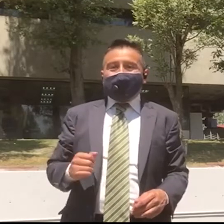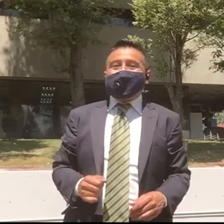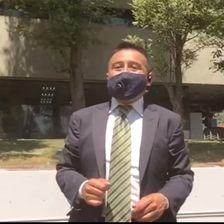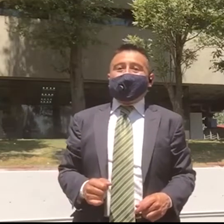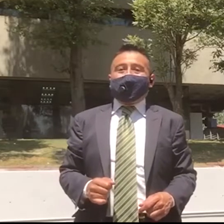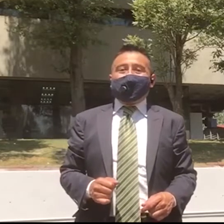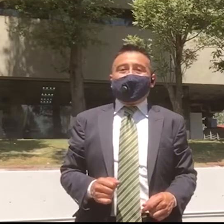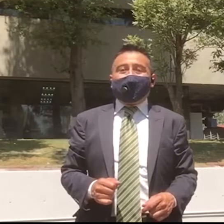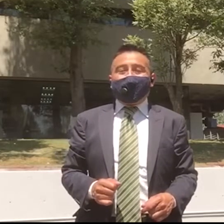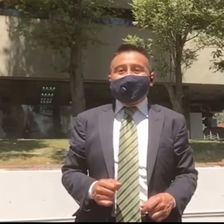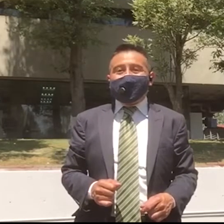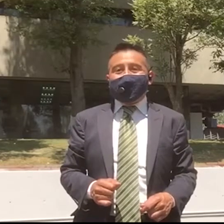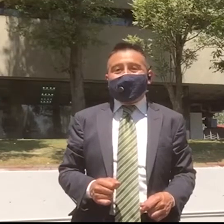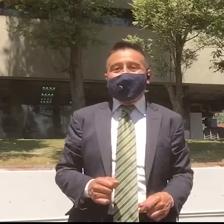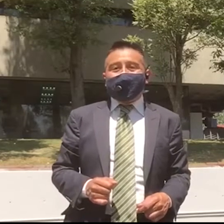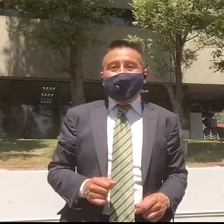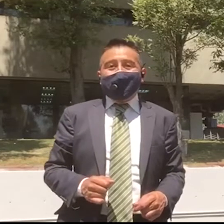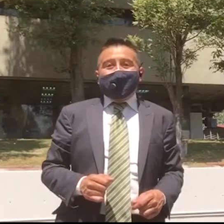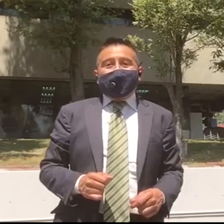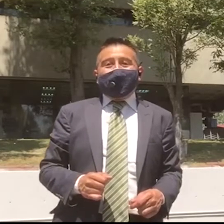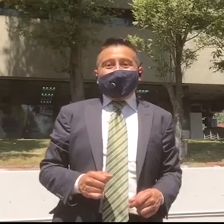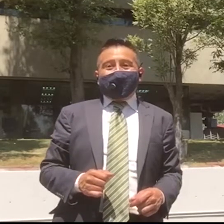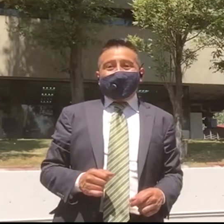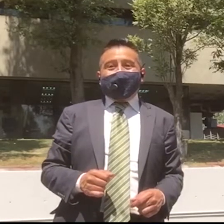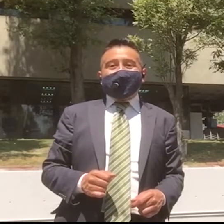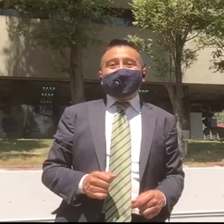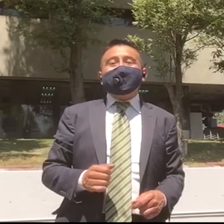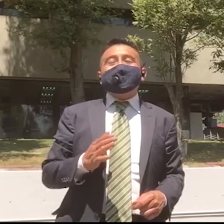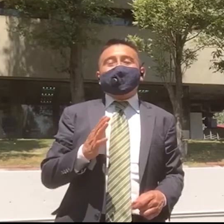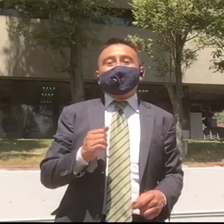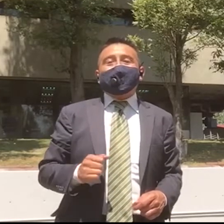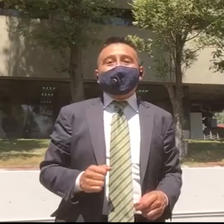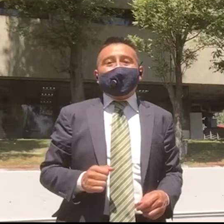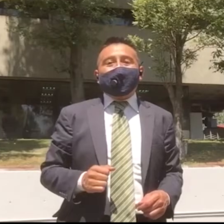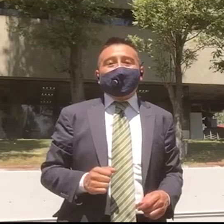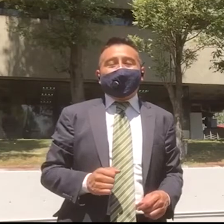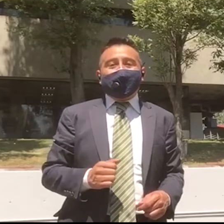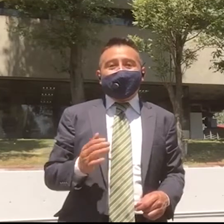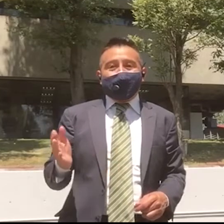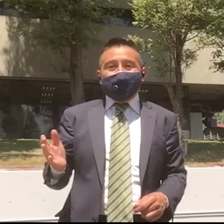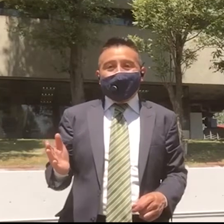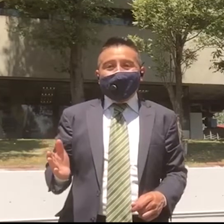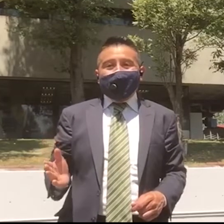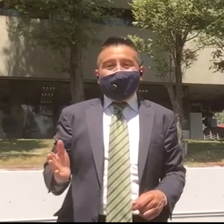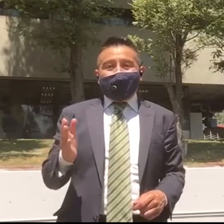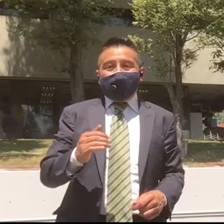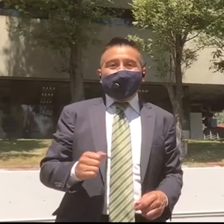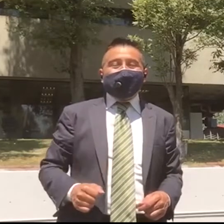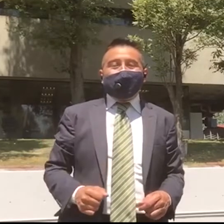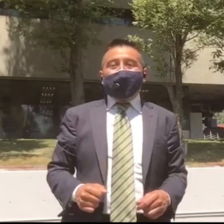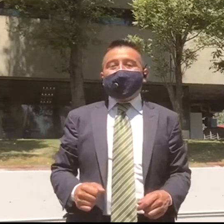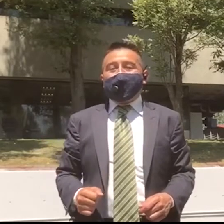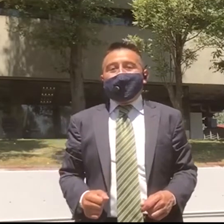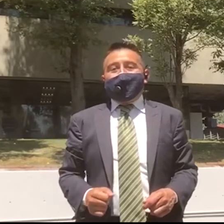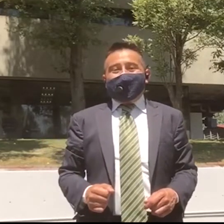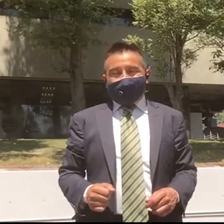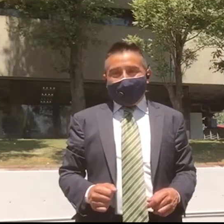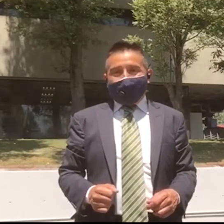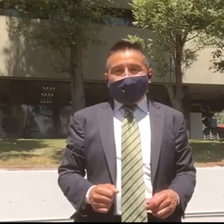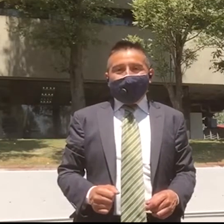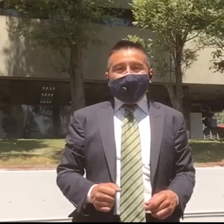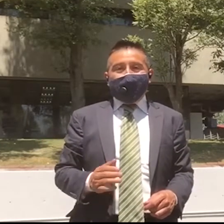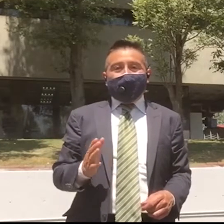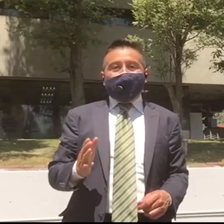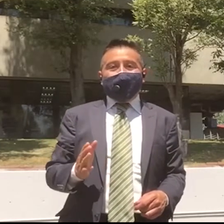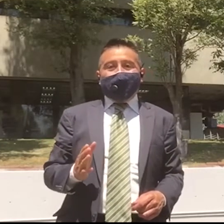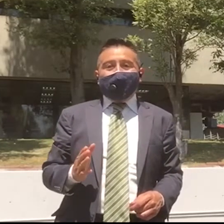En este contexto, lo que nos llamó poderosamente la atención fue la reducción de casi 15% en los feminicidios de un mes a otro. Al